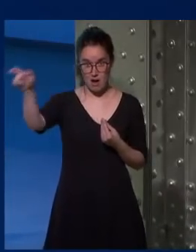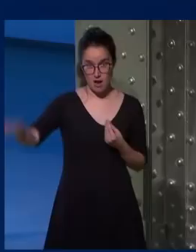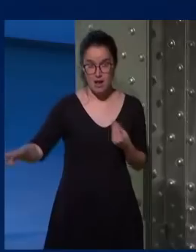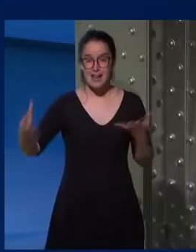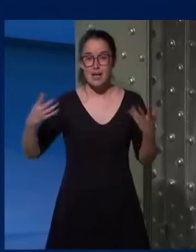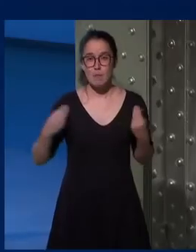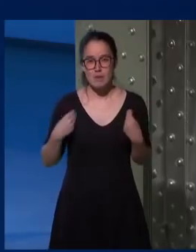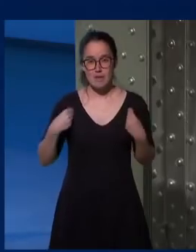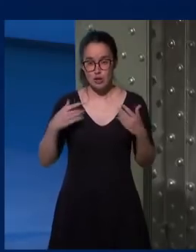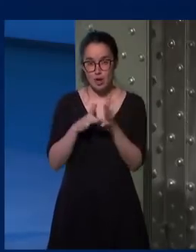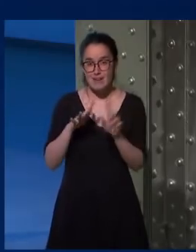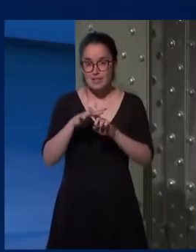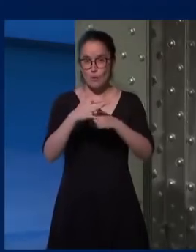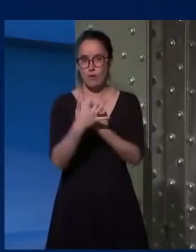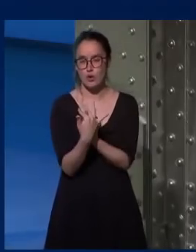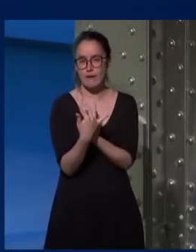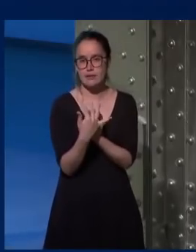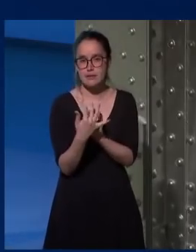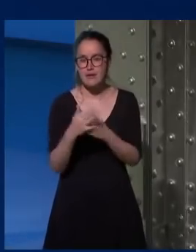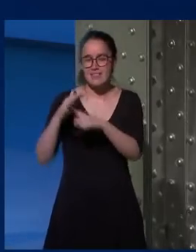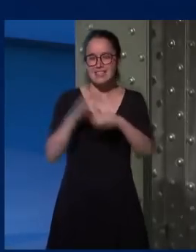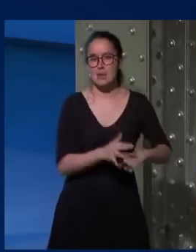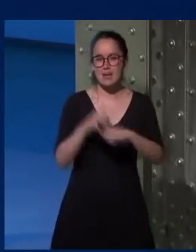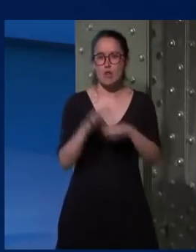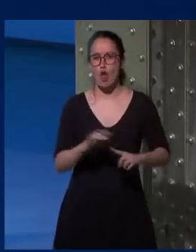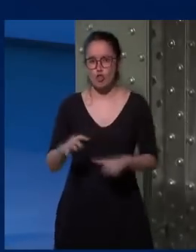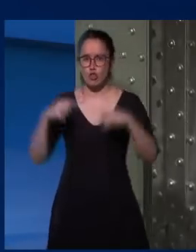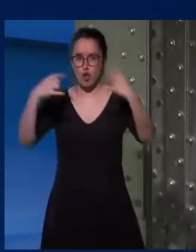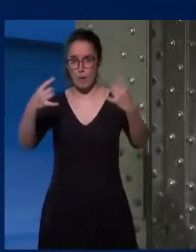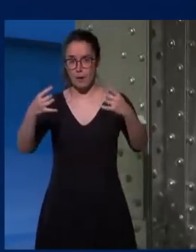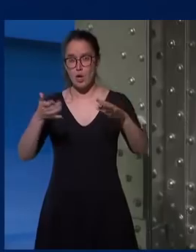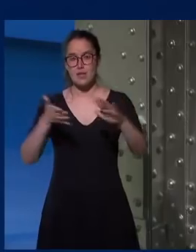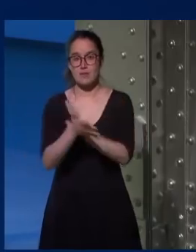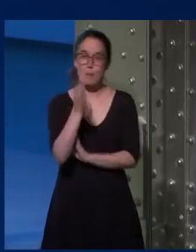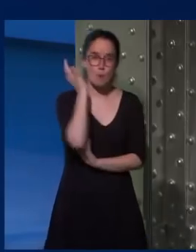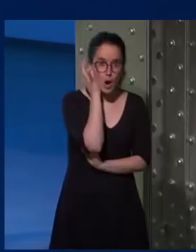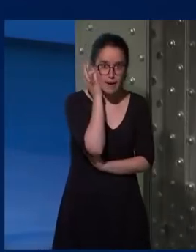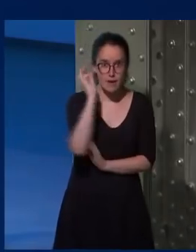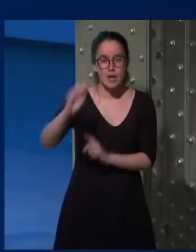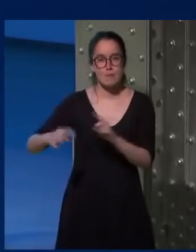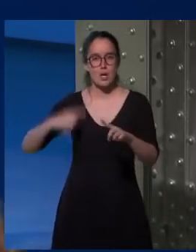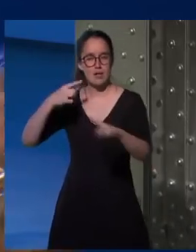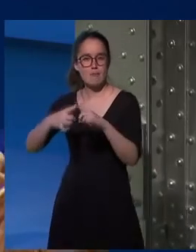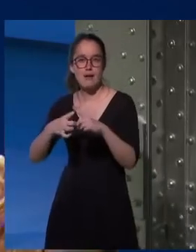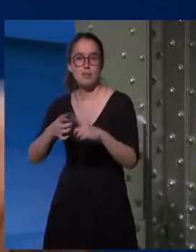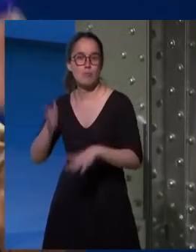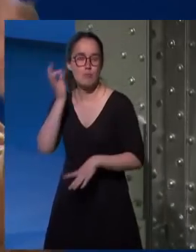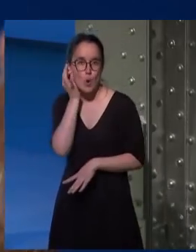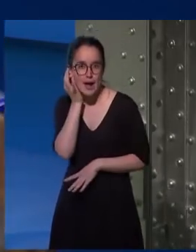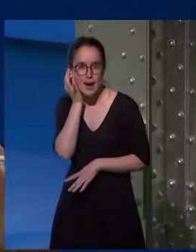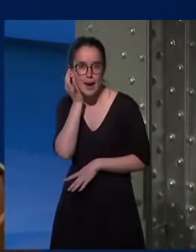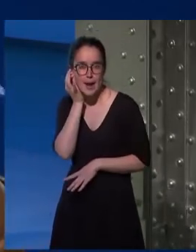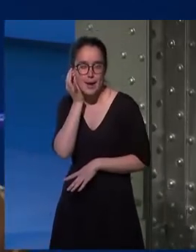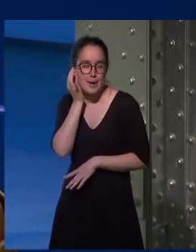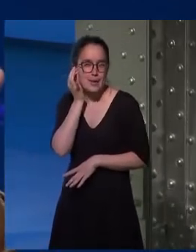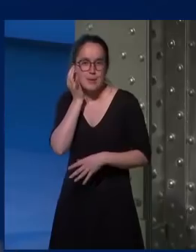que viven o se enfrentan a situaciones que son doblemente discriminatorias, porque ya no es solamente que sean mujeres, sino que se enfrentan a pues que son mujeres,